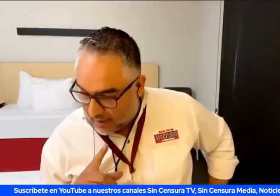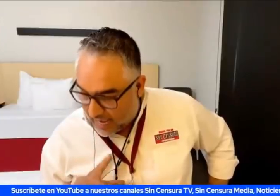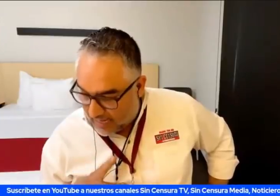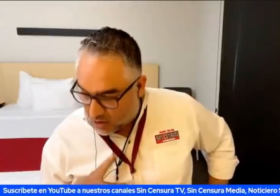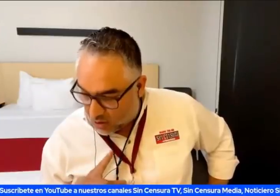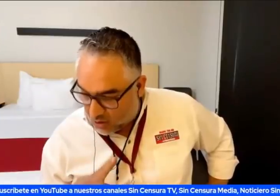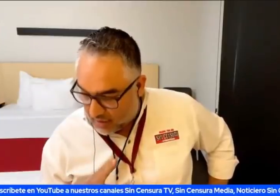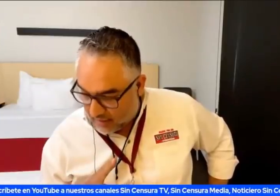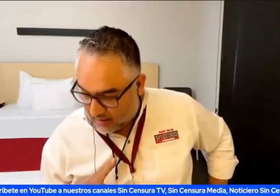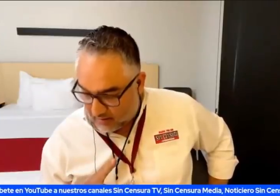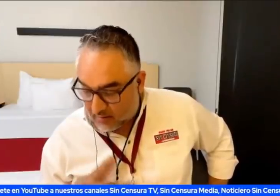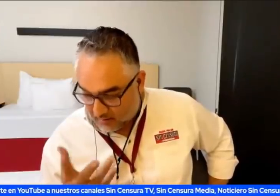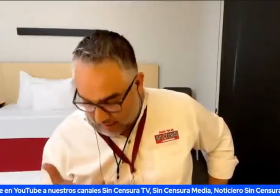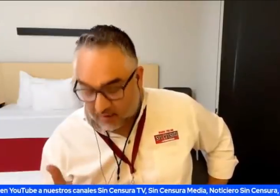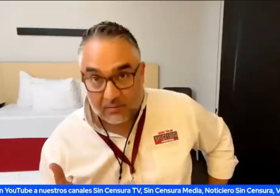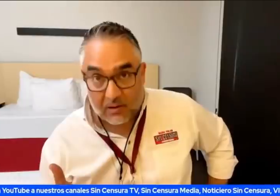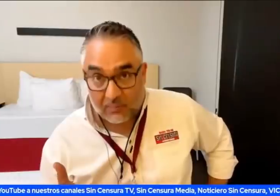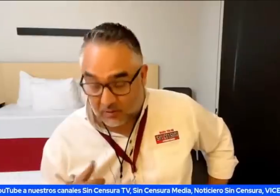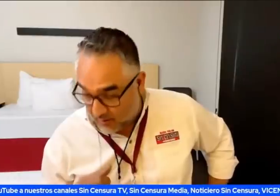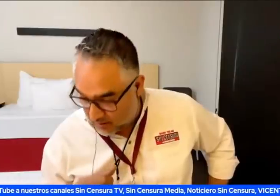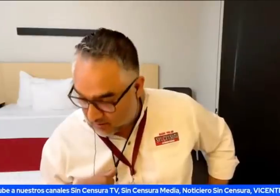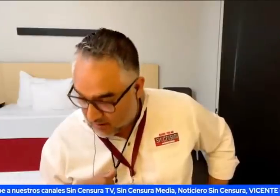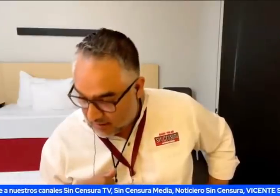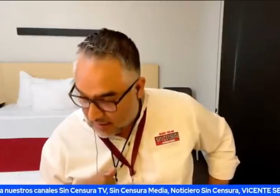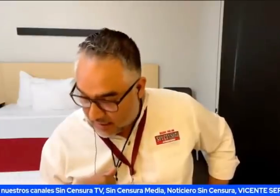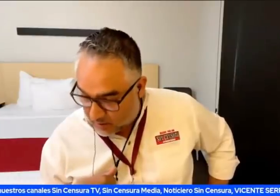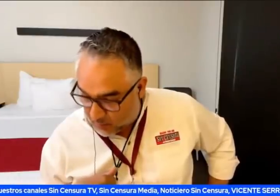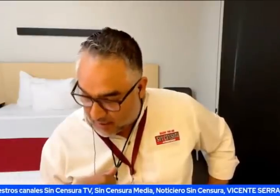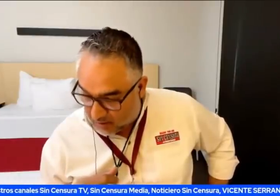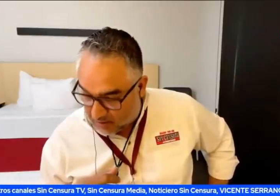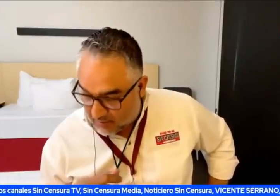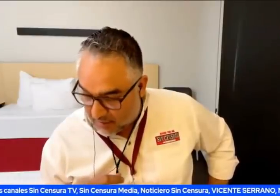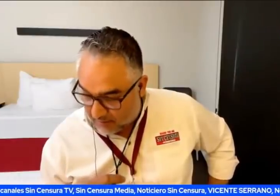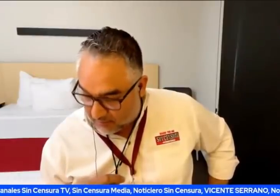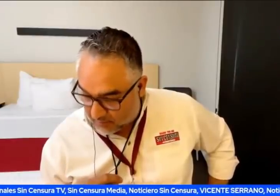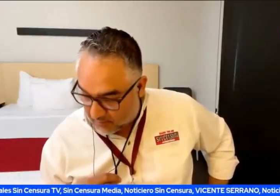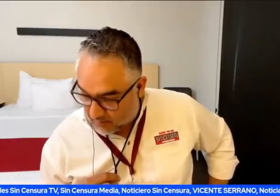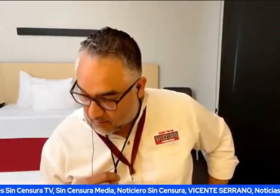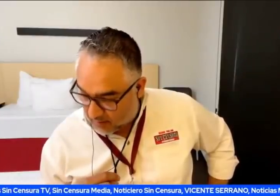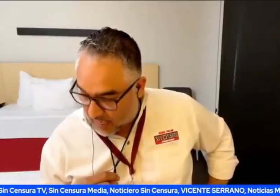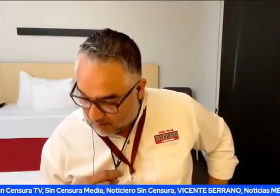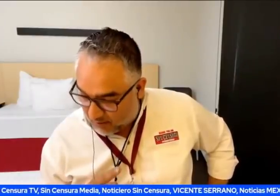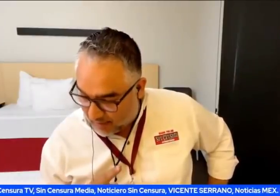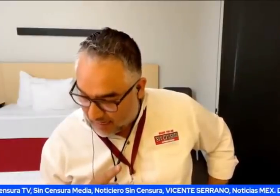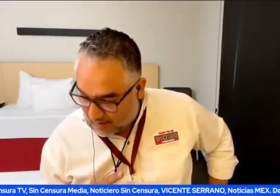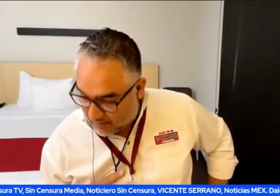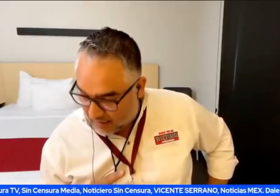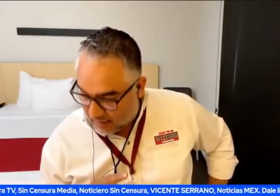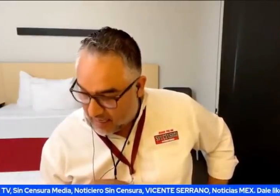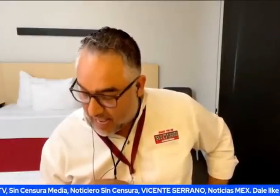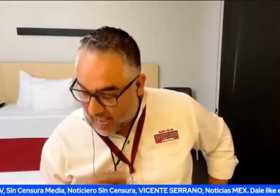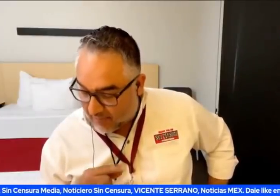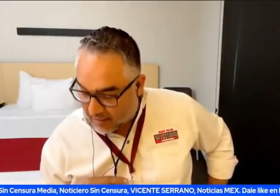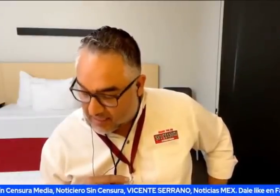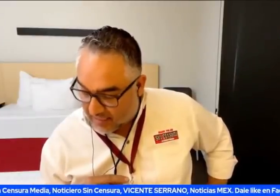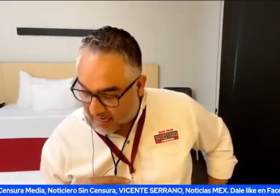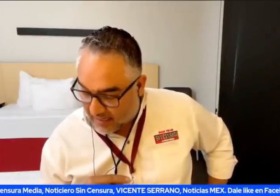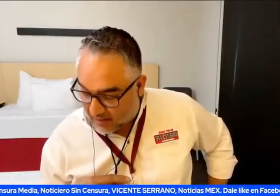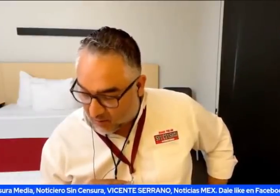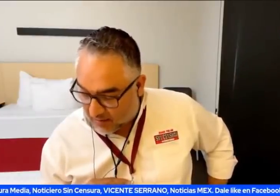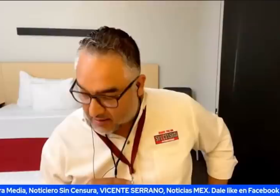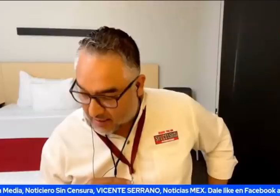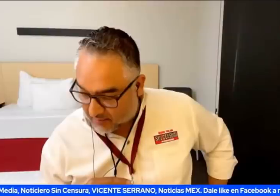Lo que ha hecho hoy Andrés Manuel López Obrador es ponernos a mi familia y a mí, a merced